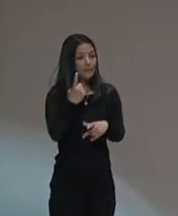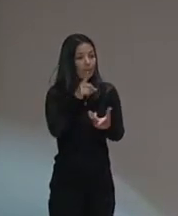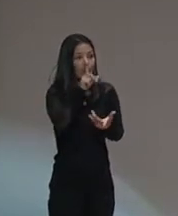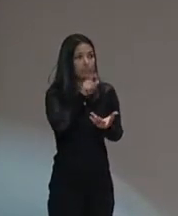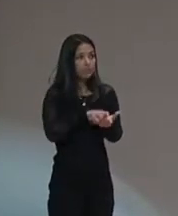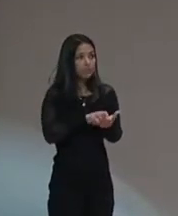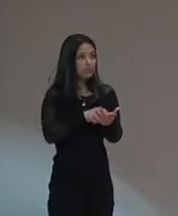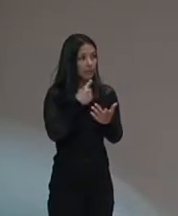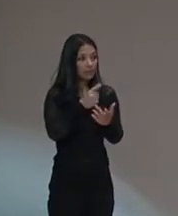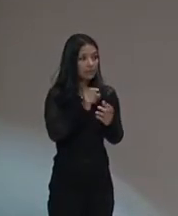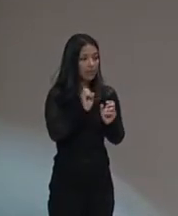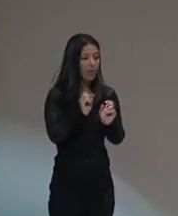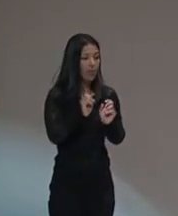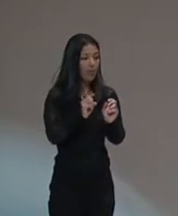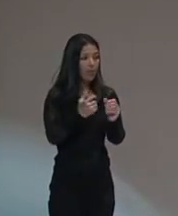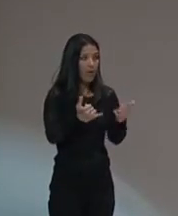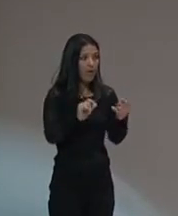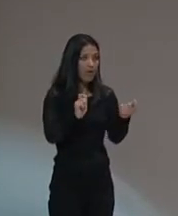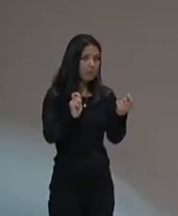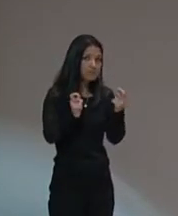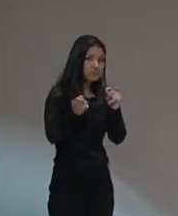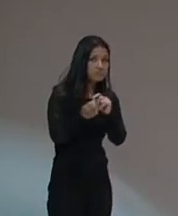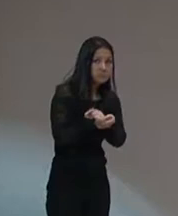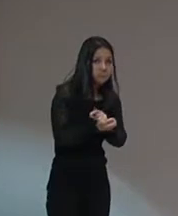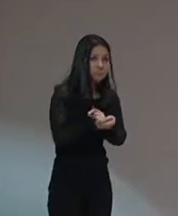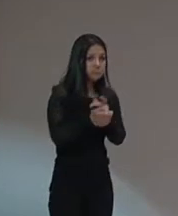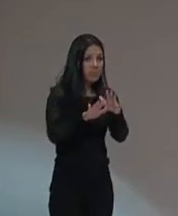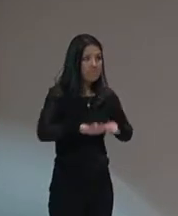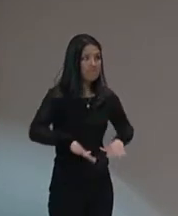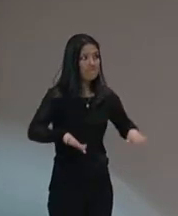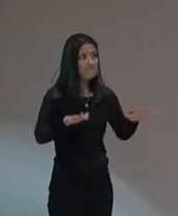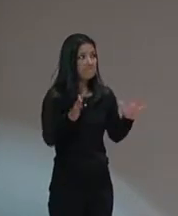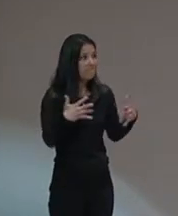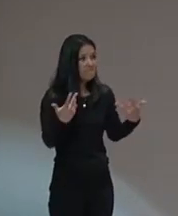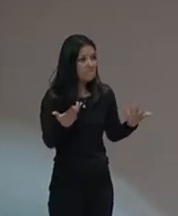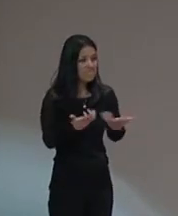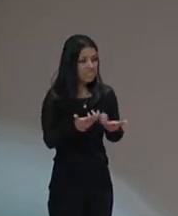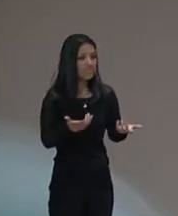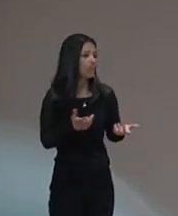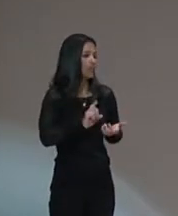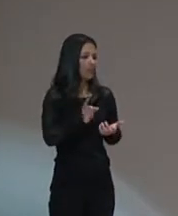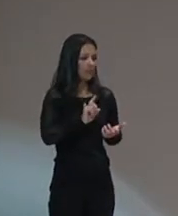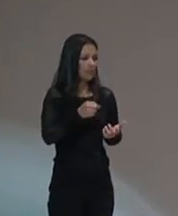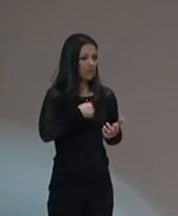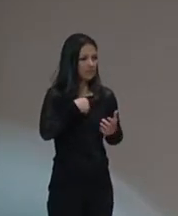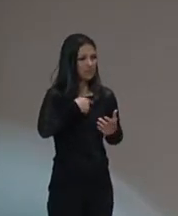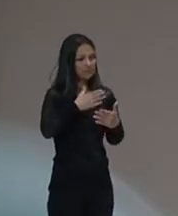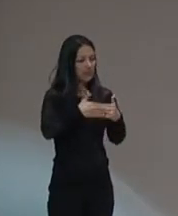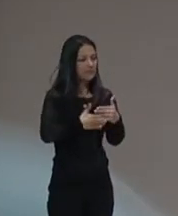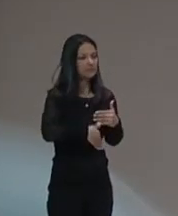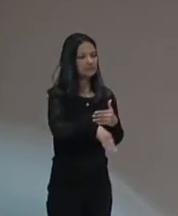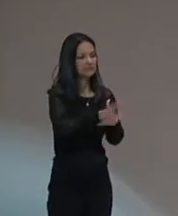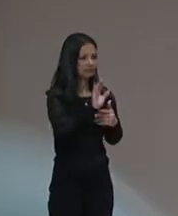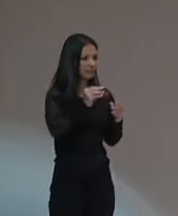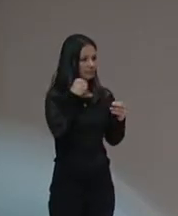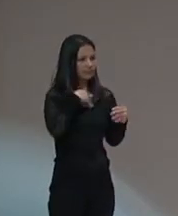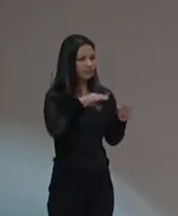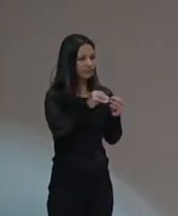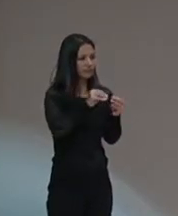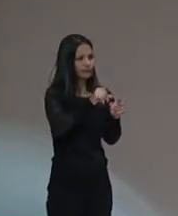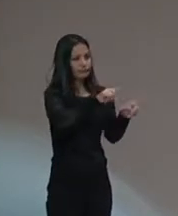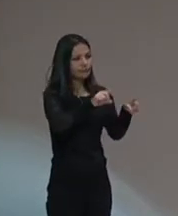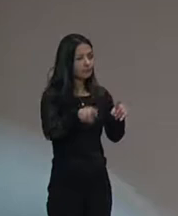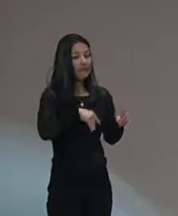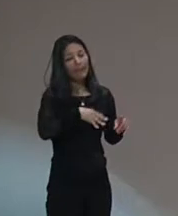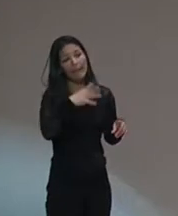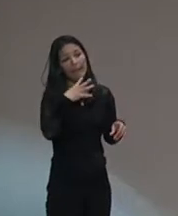la sombra de este cambio potencialmente telúrico. Más allá de los contenidos usuales de las llamadas cátedras